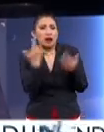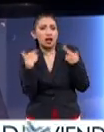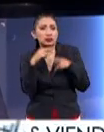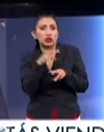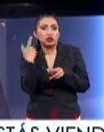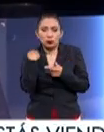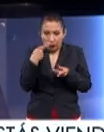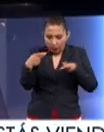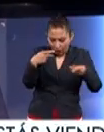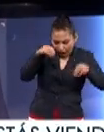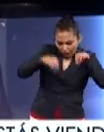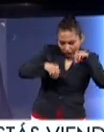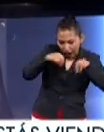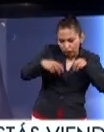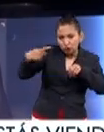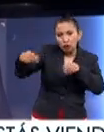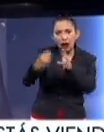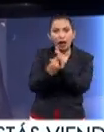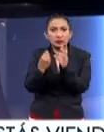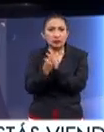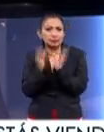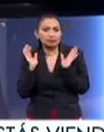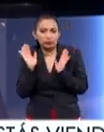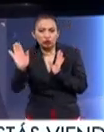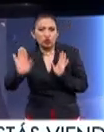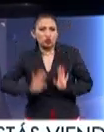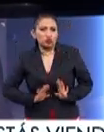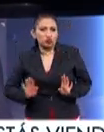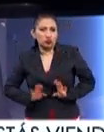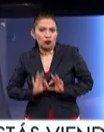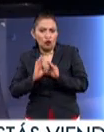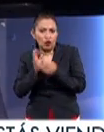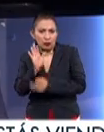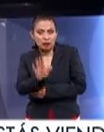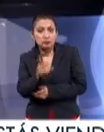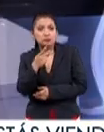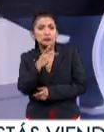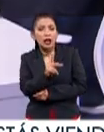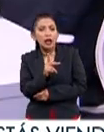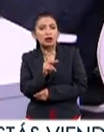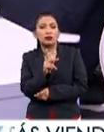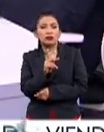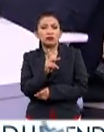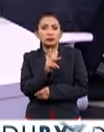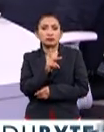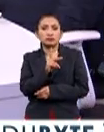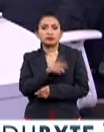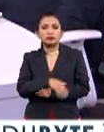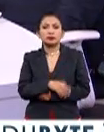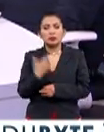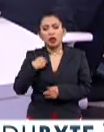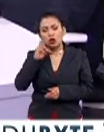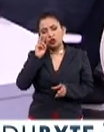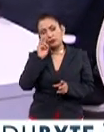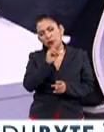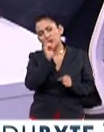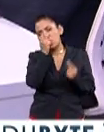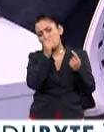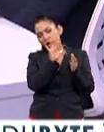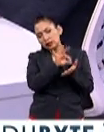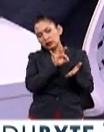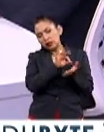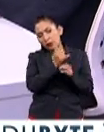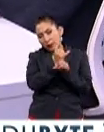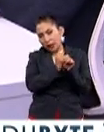maestro tiene de organizar y de planificar cosas sus distintas. Modos, ¿no? Sus modos. Sus usos y costumbres. Nos fijamos en algunas cosas